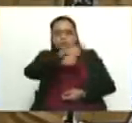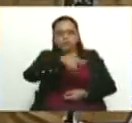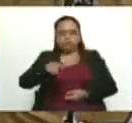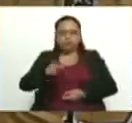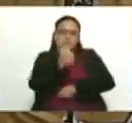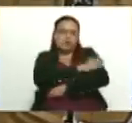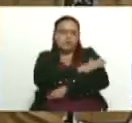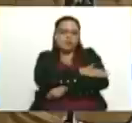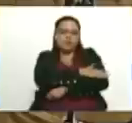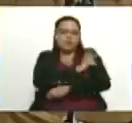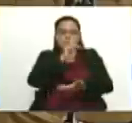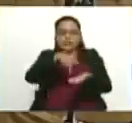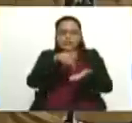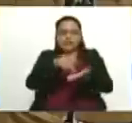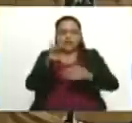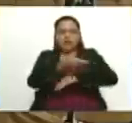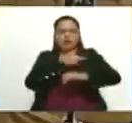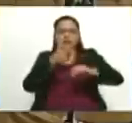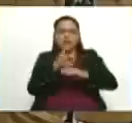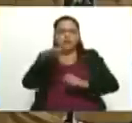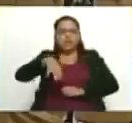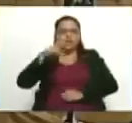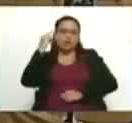a la gobernación del Estado Bolívar,